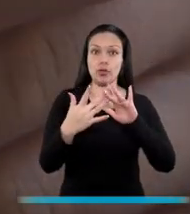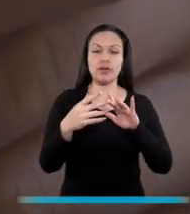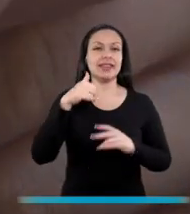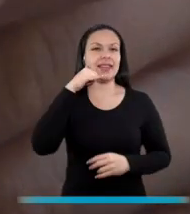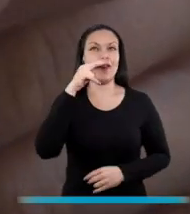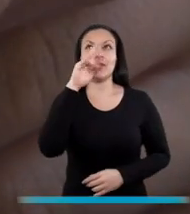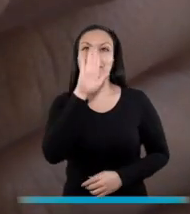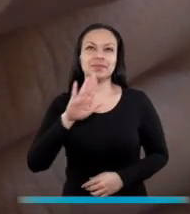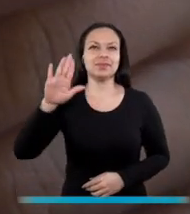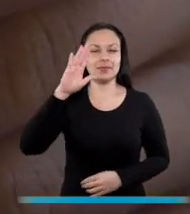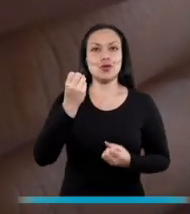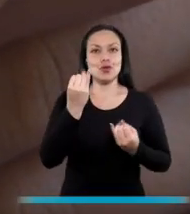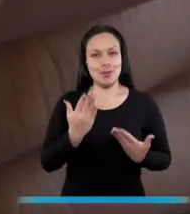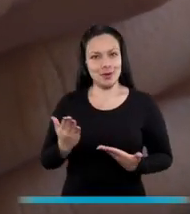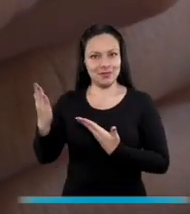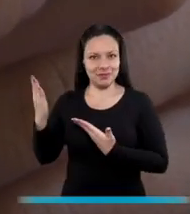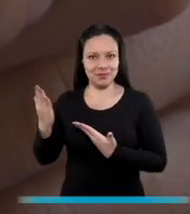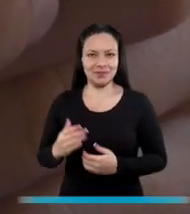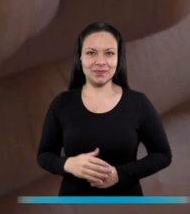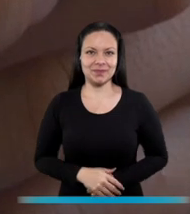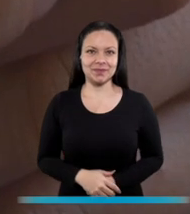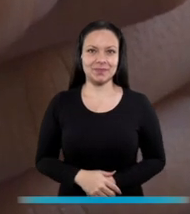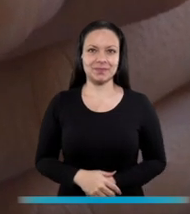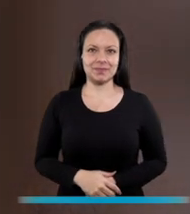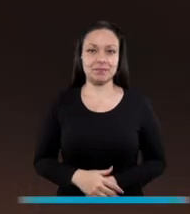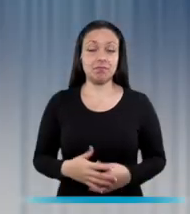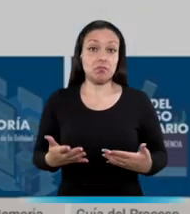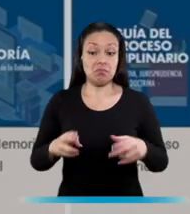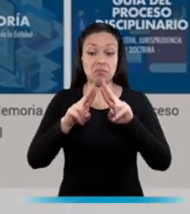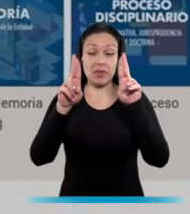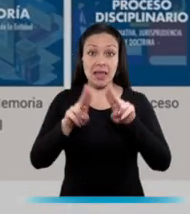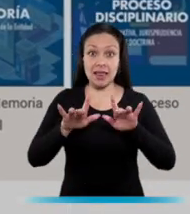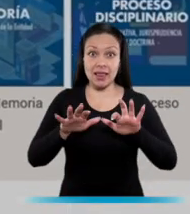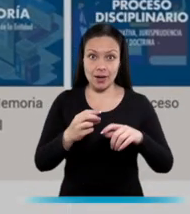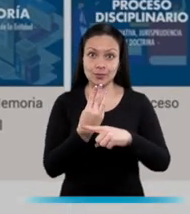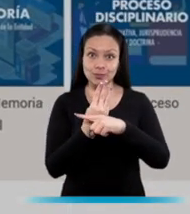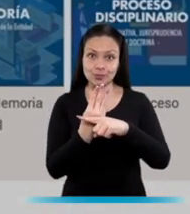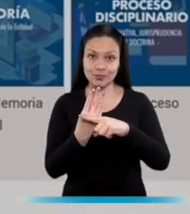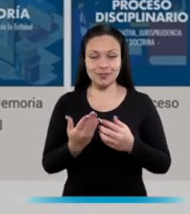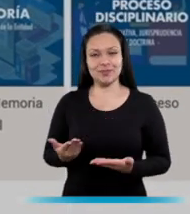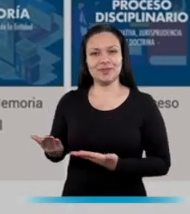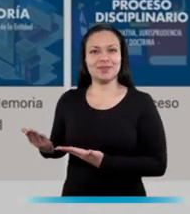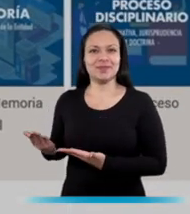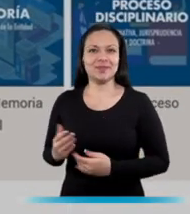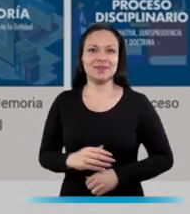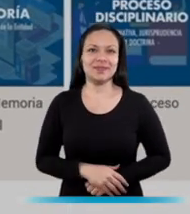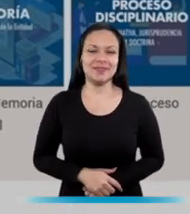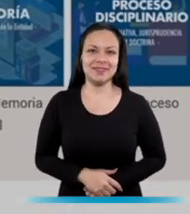nacional 0 18 mil 948 08 o en nuestra sede electrónica en